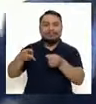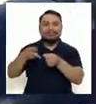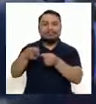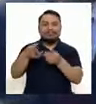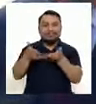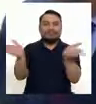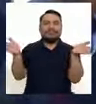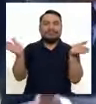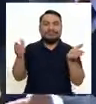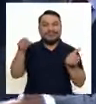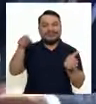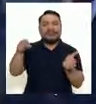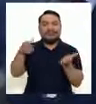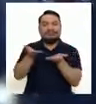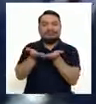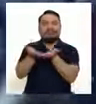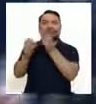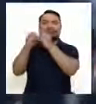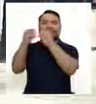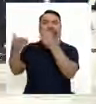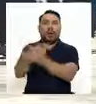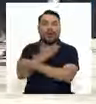se va a concretar